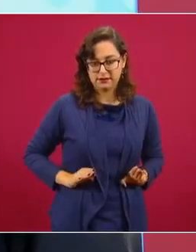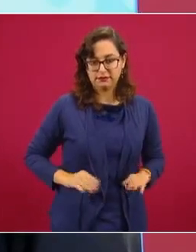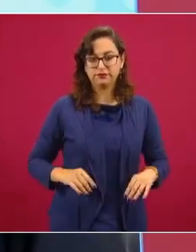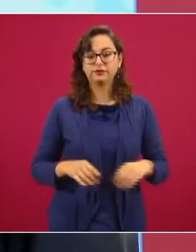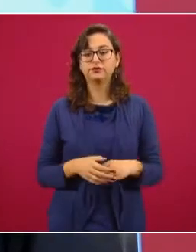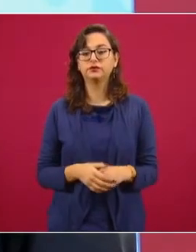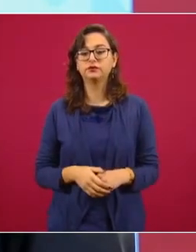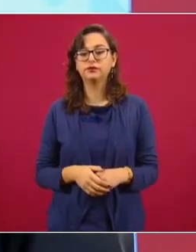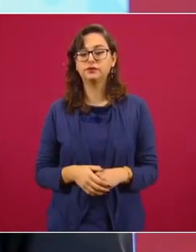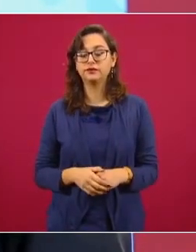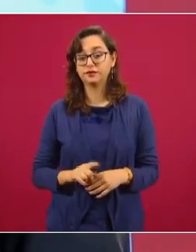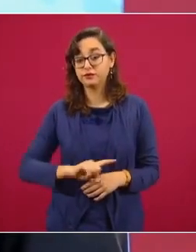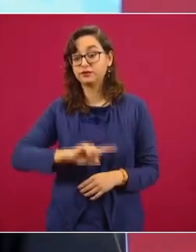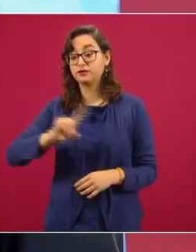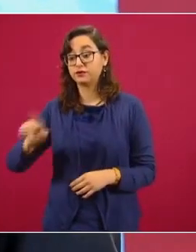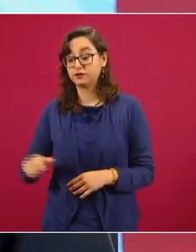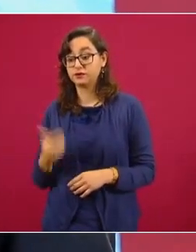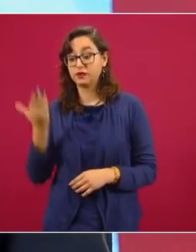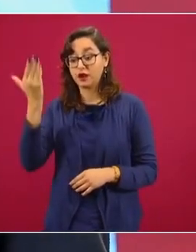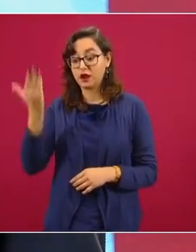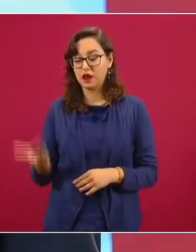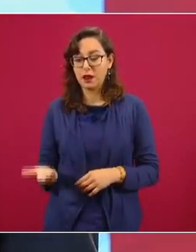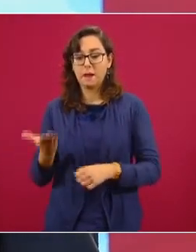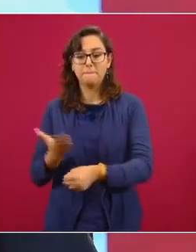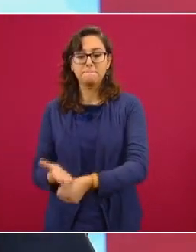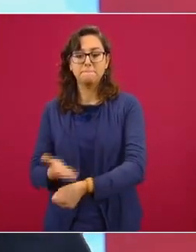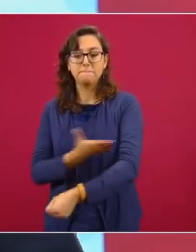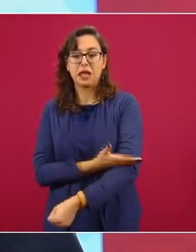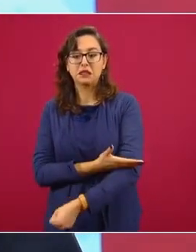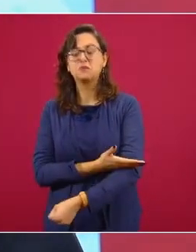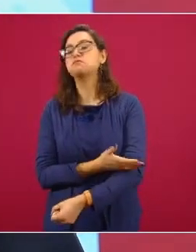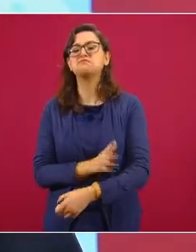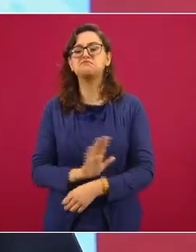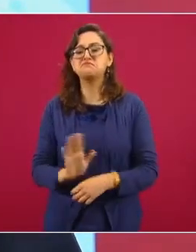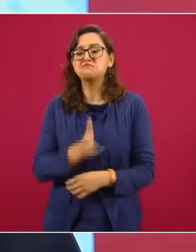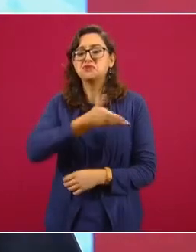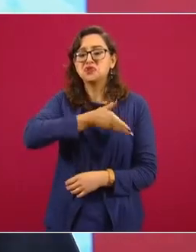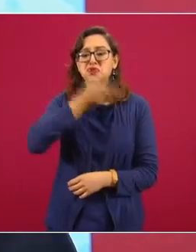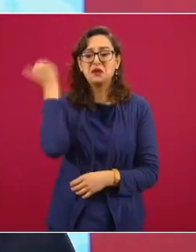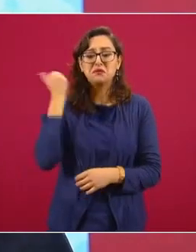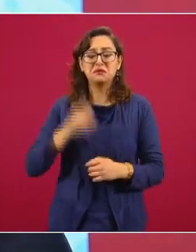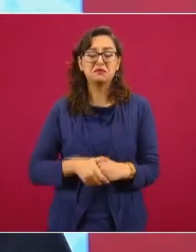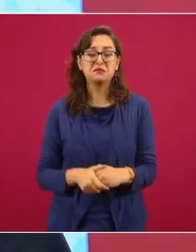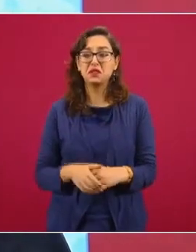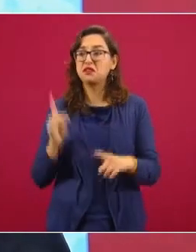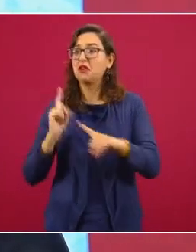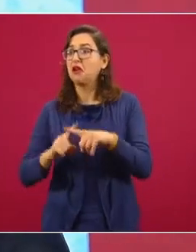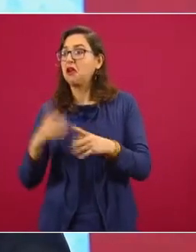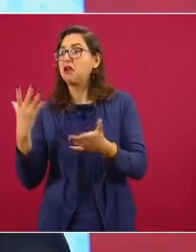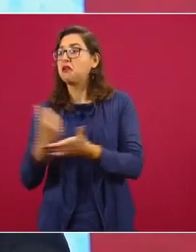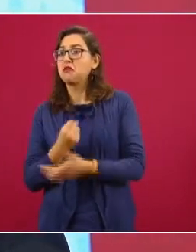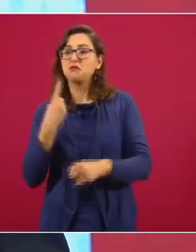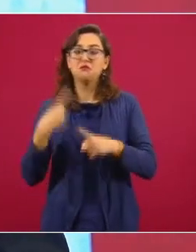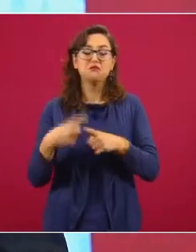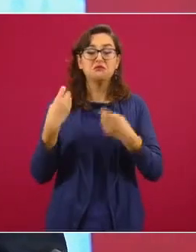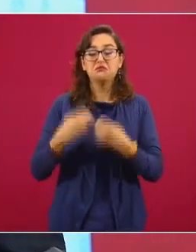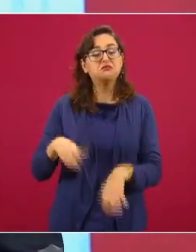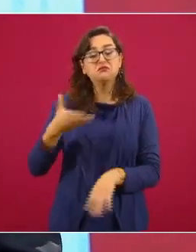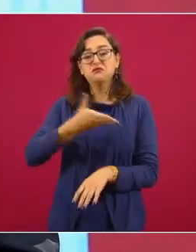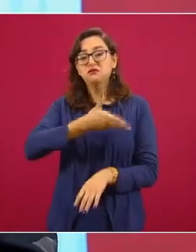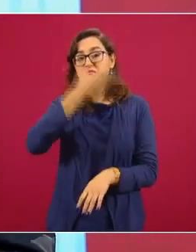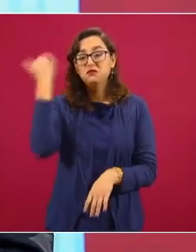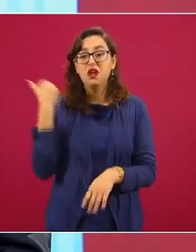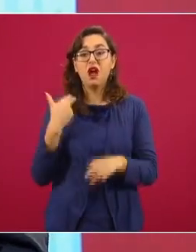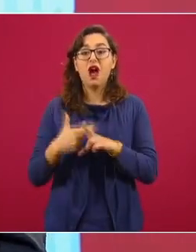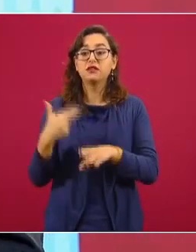Con Francisco I. Madero, él se enteraba por los periódicos de quién ganaba,